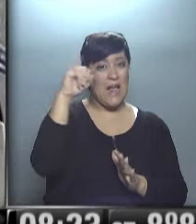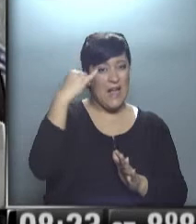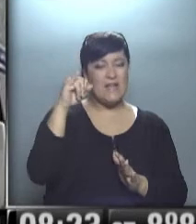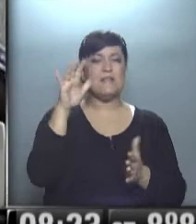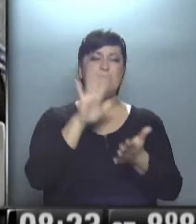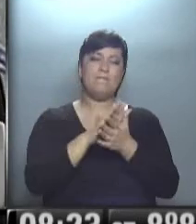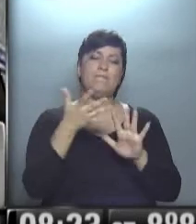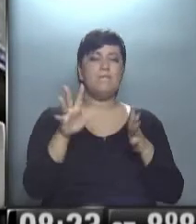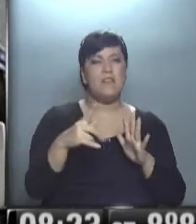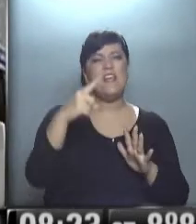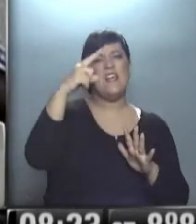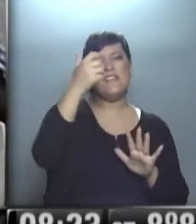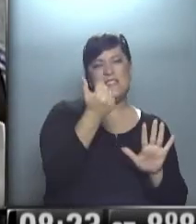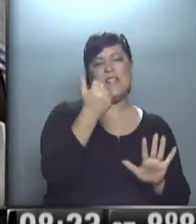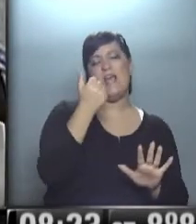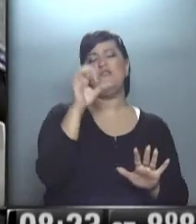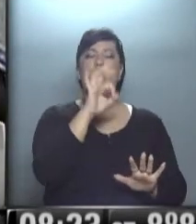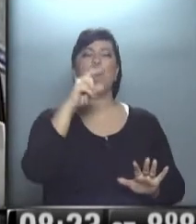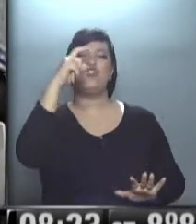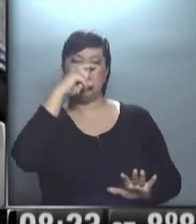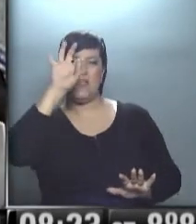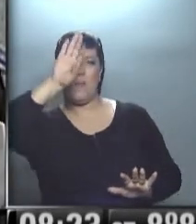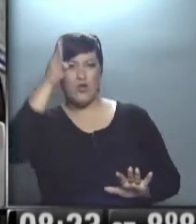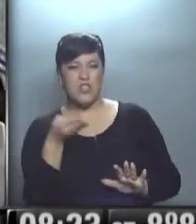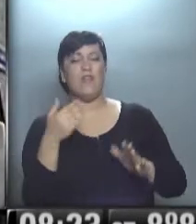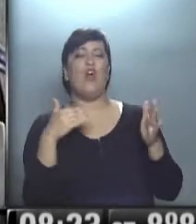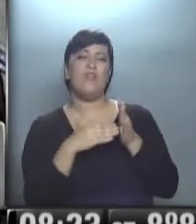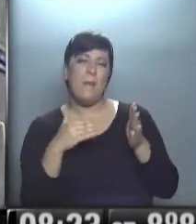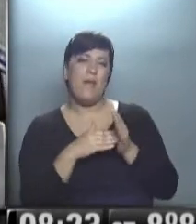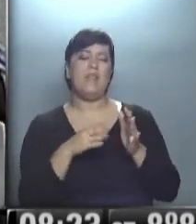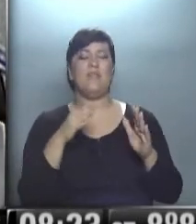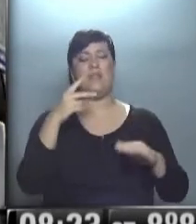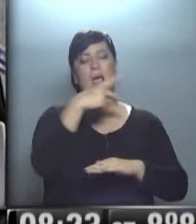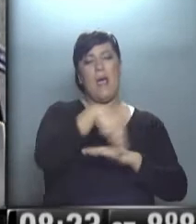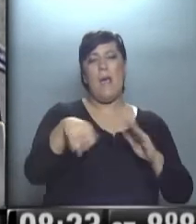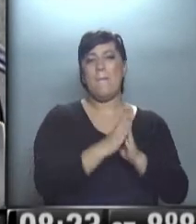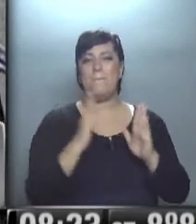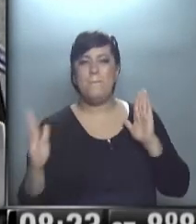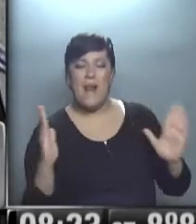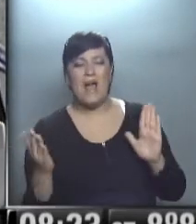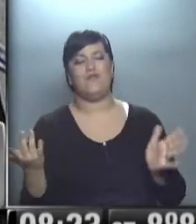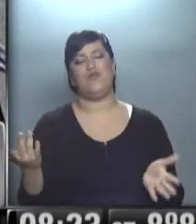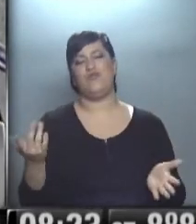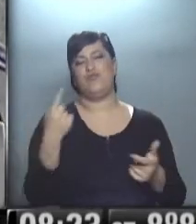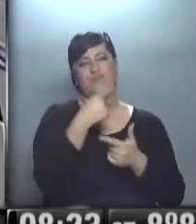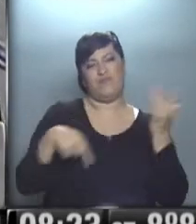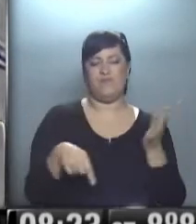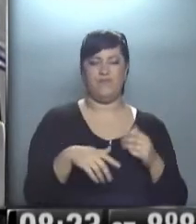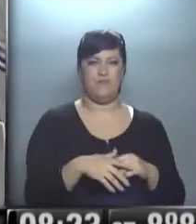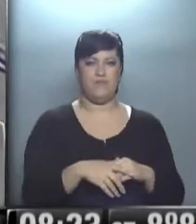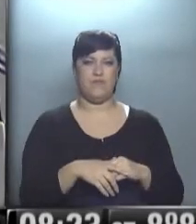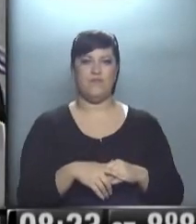de 6 a 7 por ciento esto depende de las condiciones plazos por la cual se adopta ésta